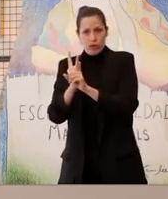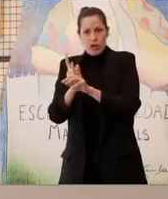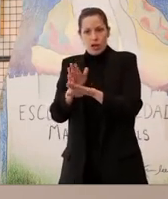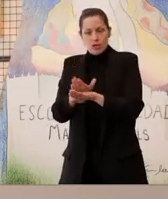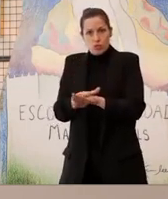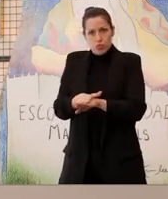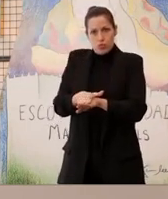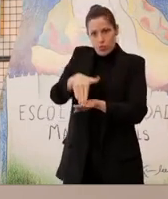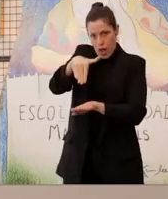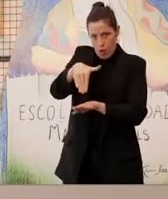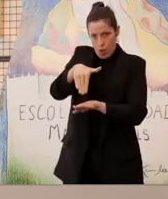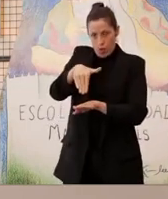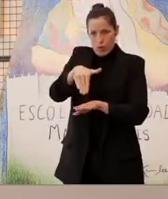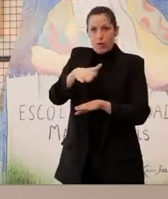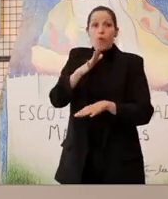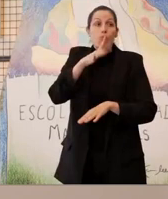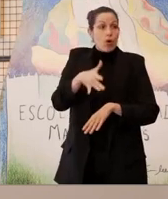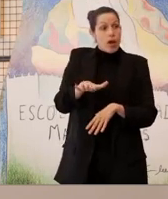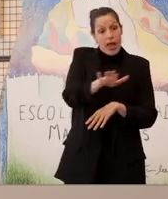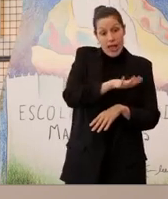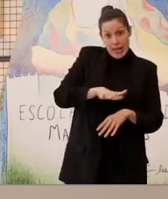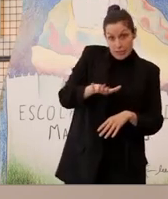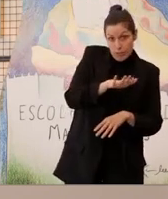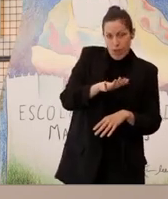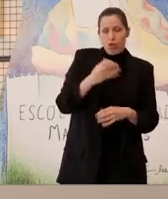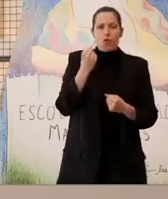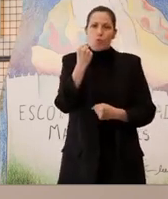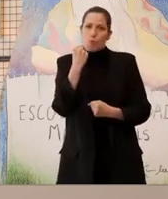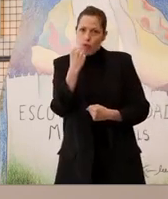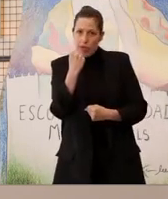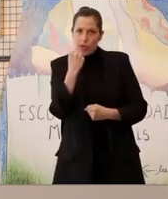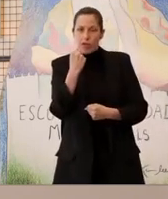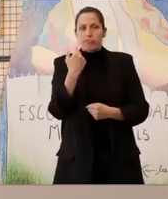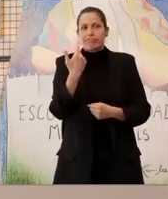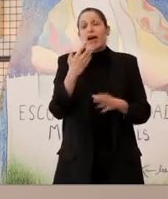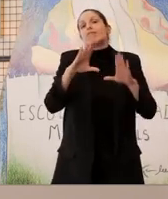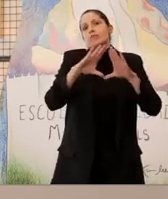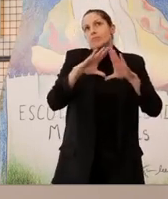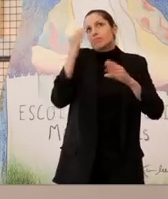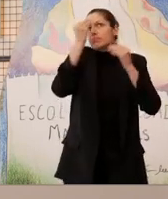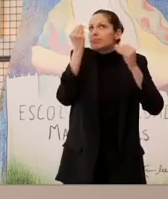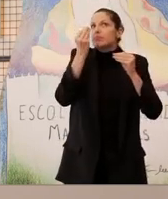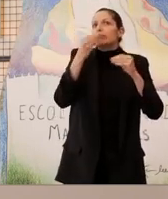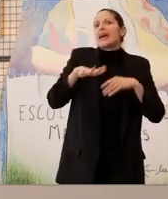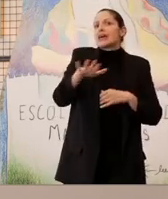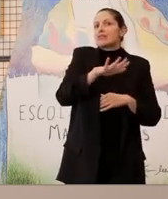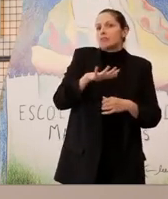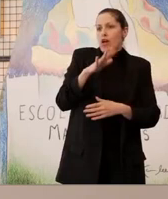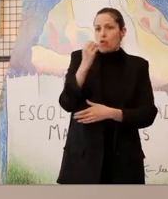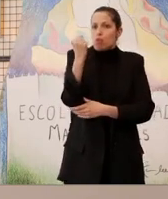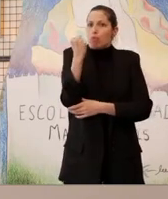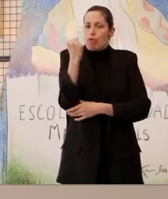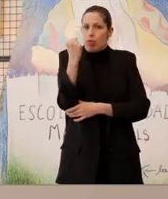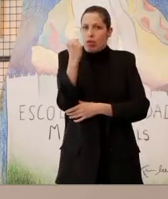espacios de poder o quienes desde el feminismo consideramos que el poder es fundamental para cambiar la vida de las